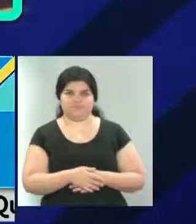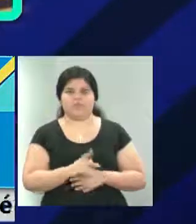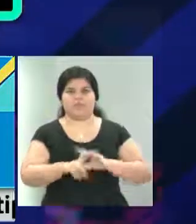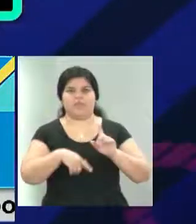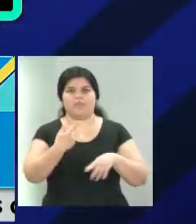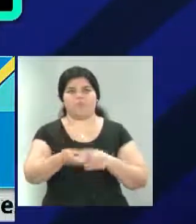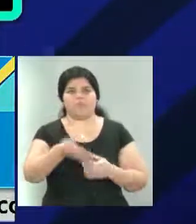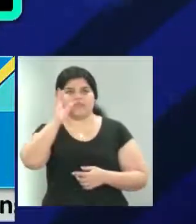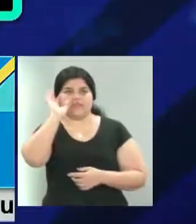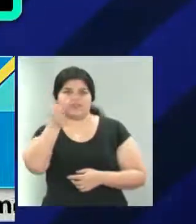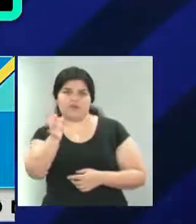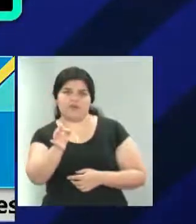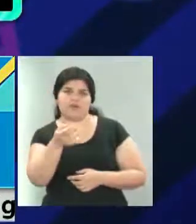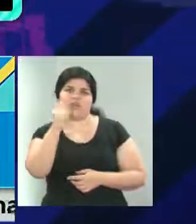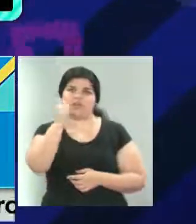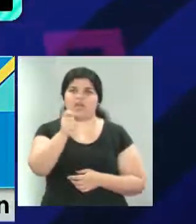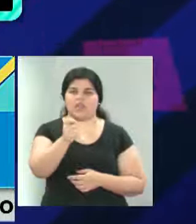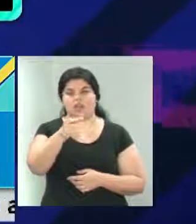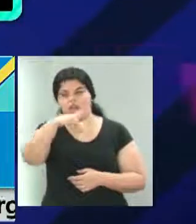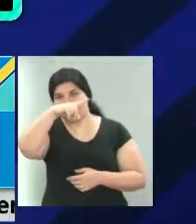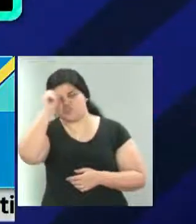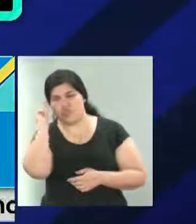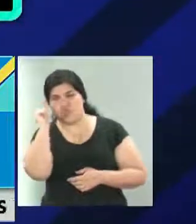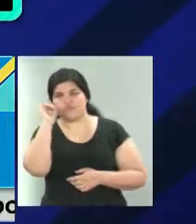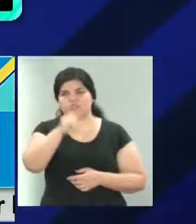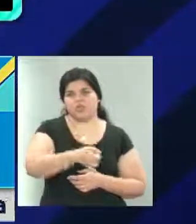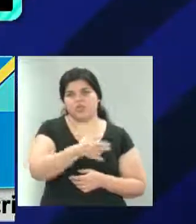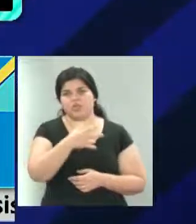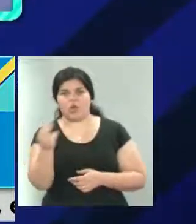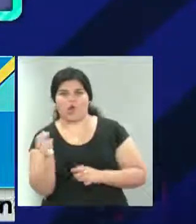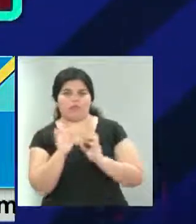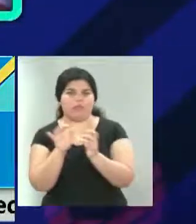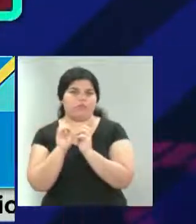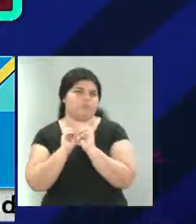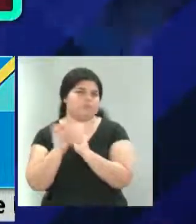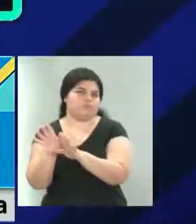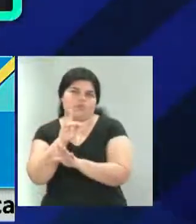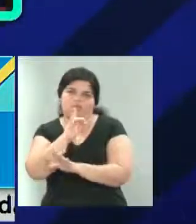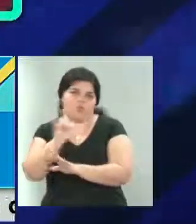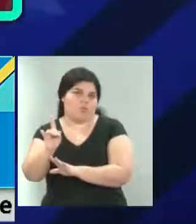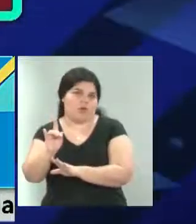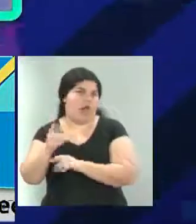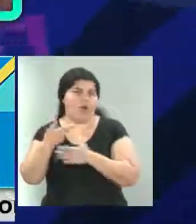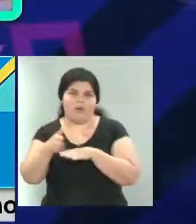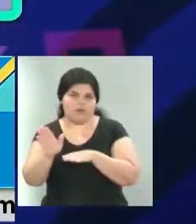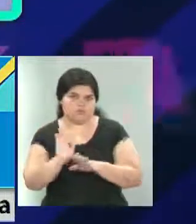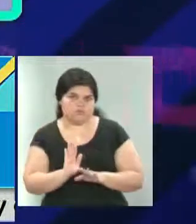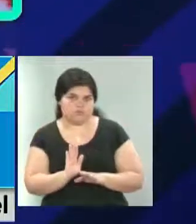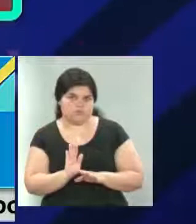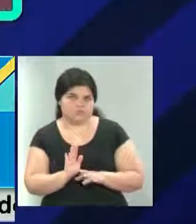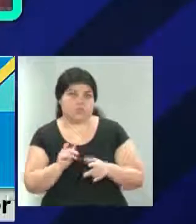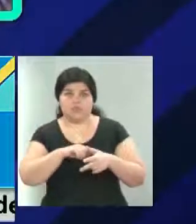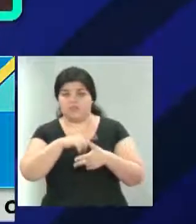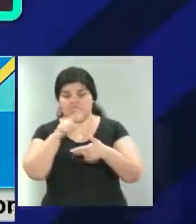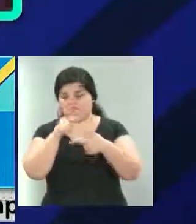si pertenecía a la nación o no, como las discusiones que tienen. Uh-huh. Y después, creo que todo lo demás ya se desvirtúa